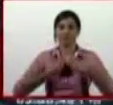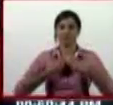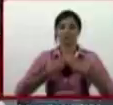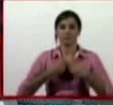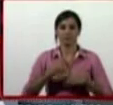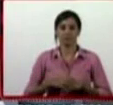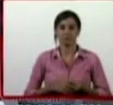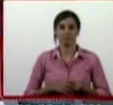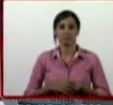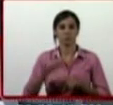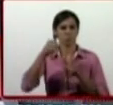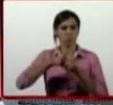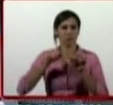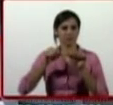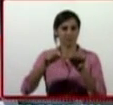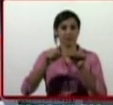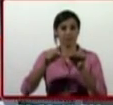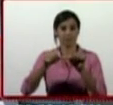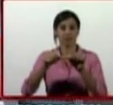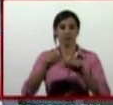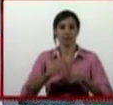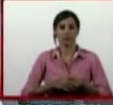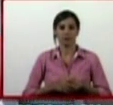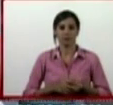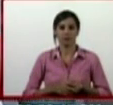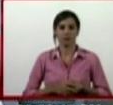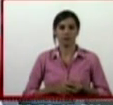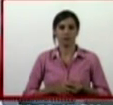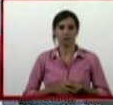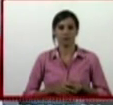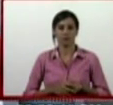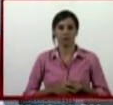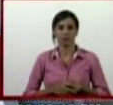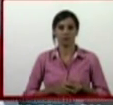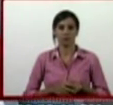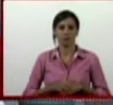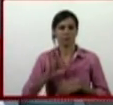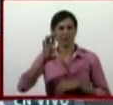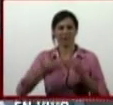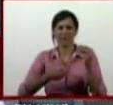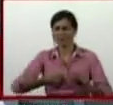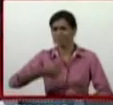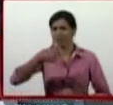Así es, fíjense, el país que más ha hecho en el mundo.